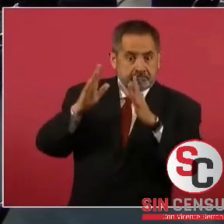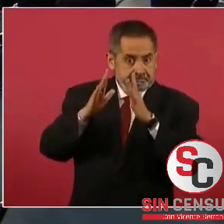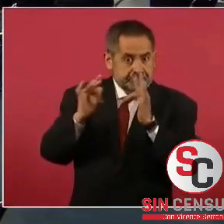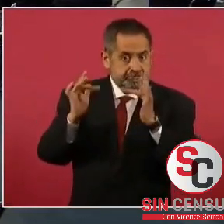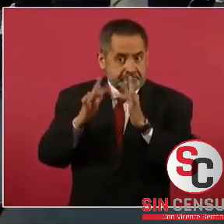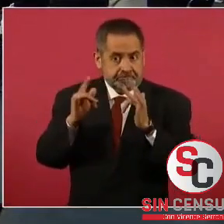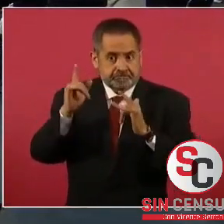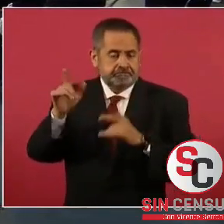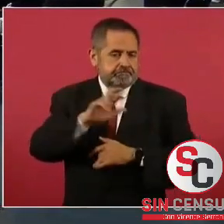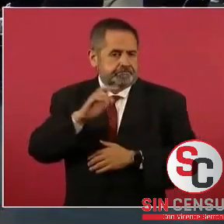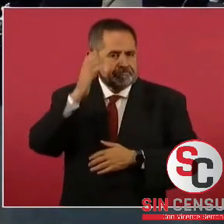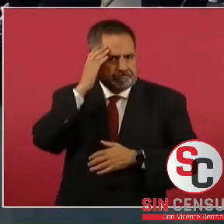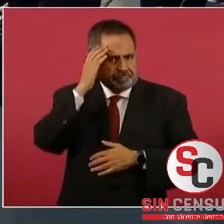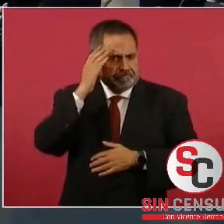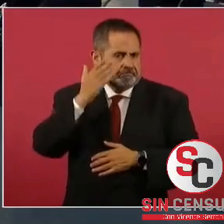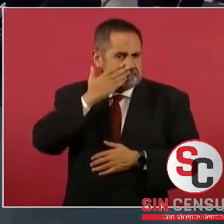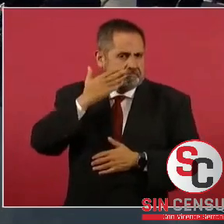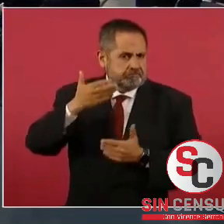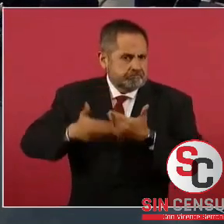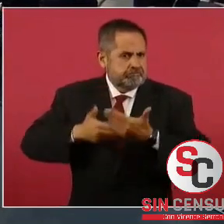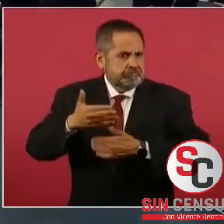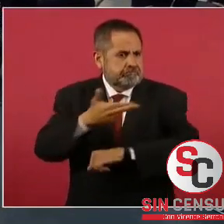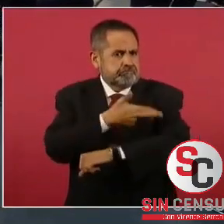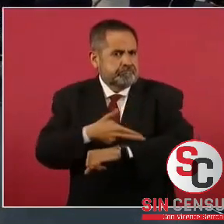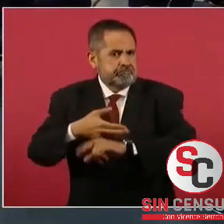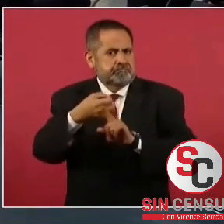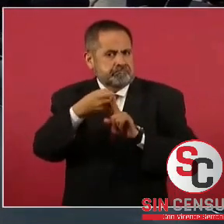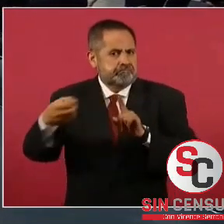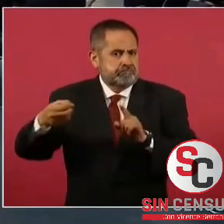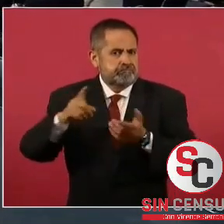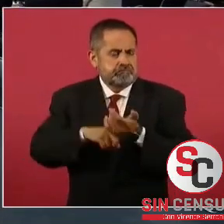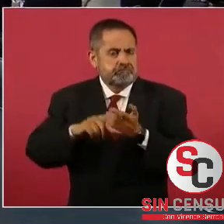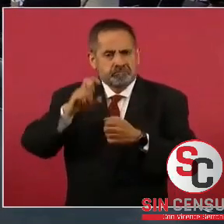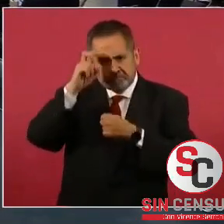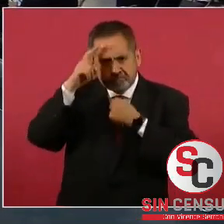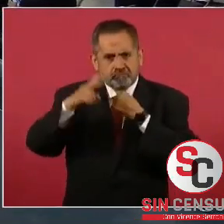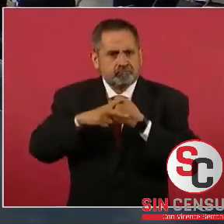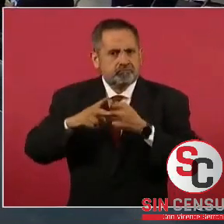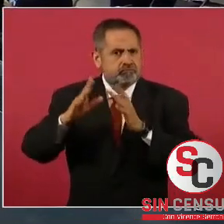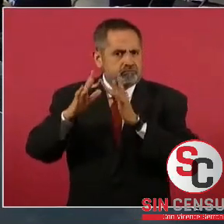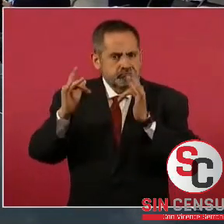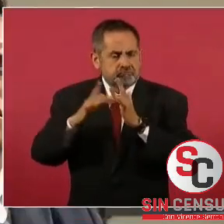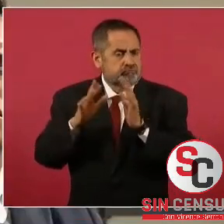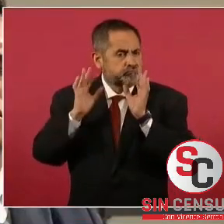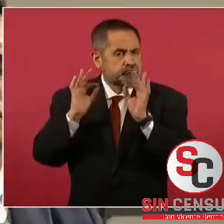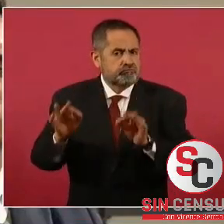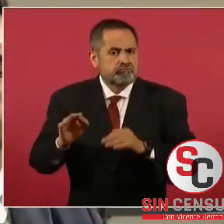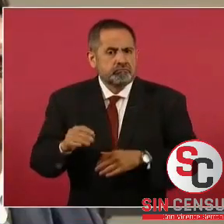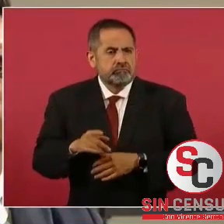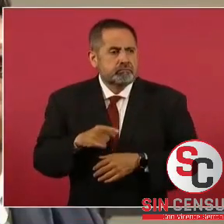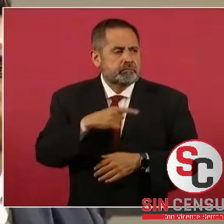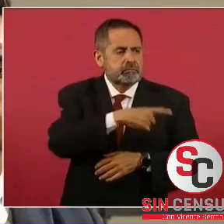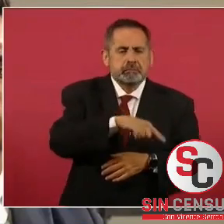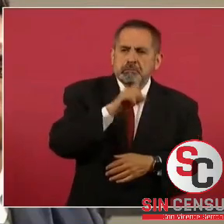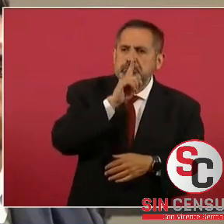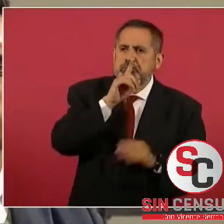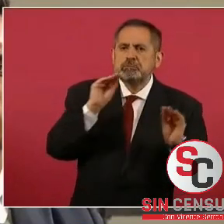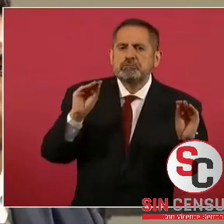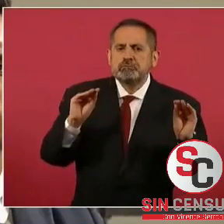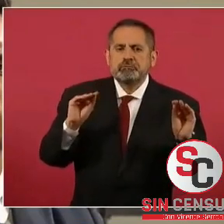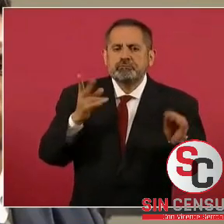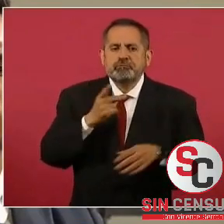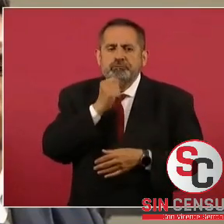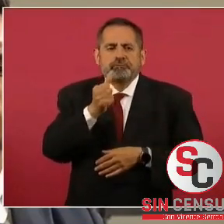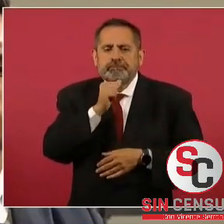veces reconocen cómo se llevan los procesos de gobierno en Europa y sobre todo en Francia, no han pues dicho nada